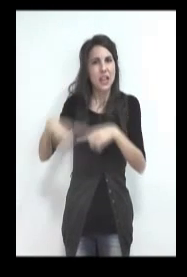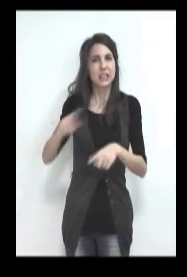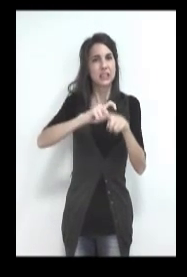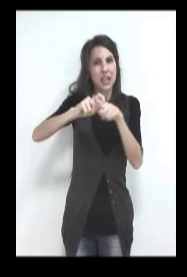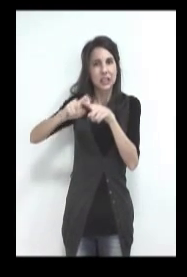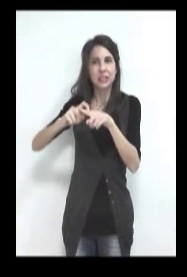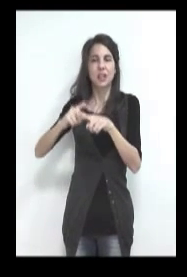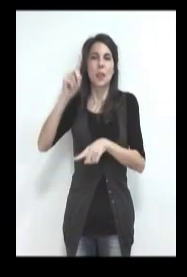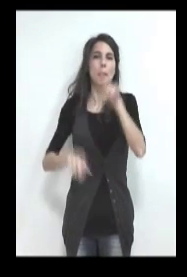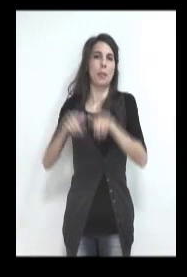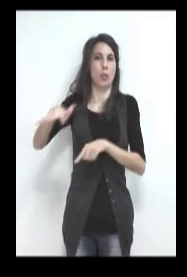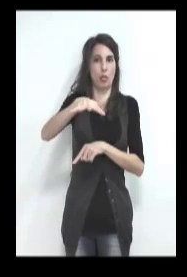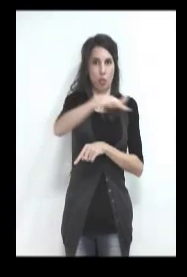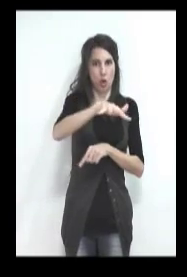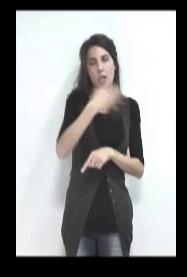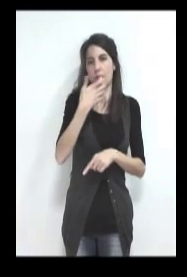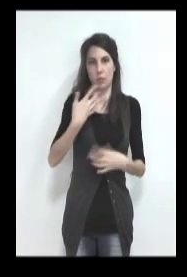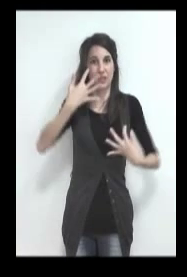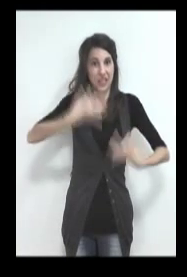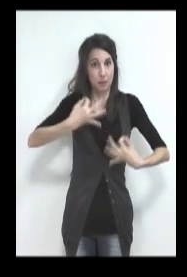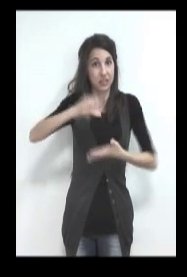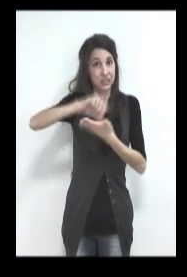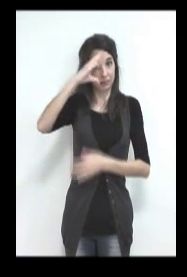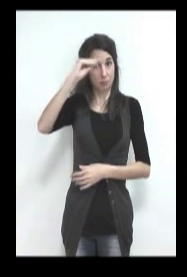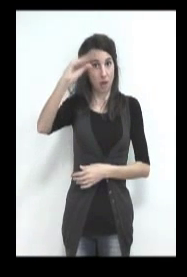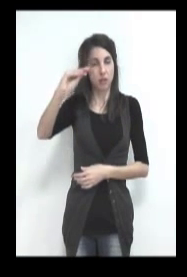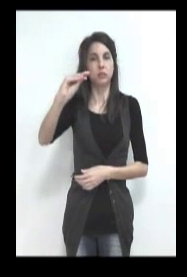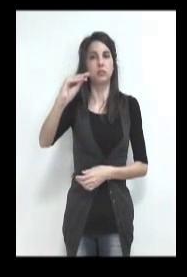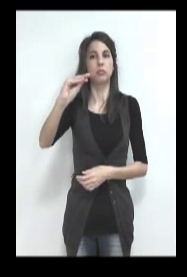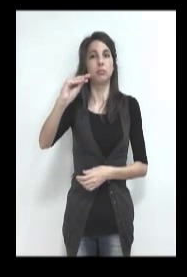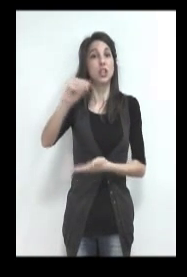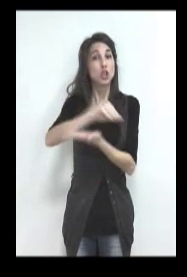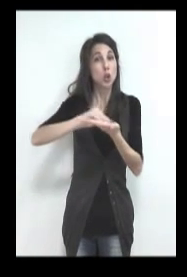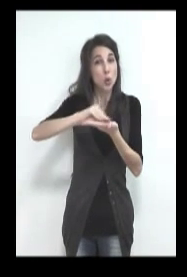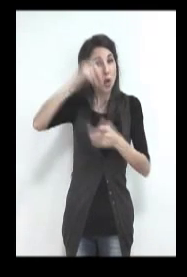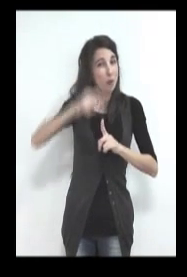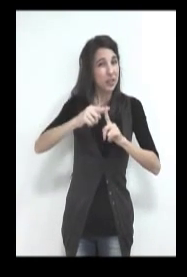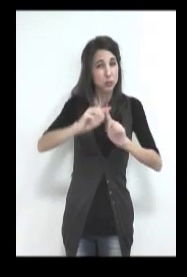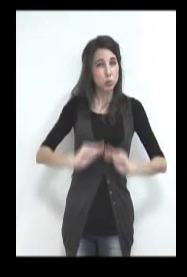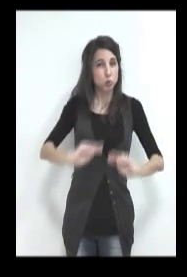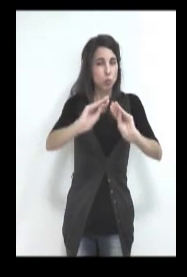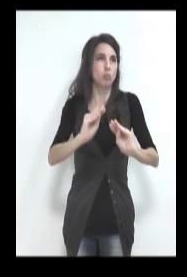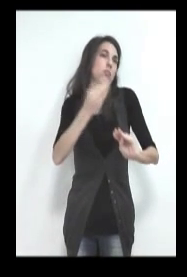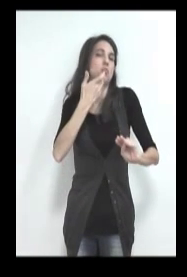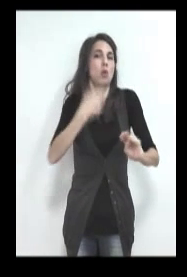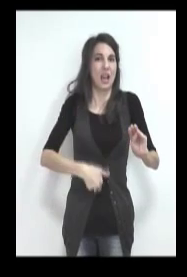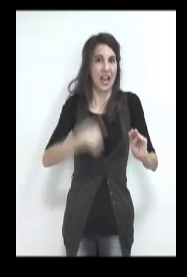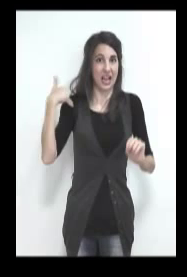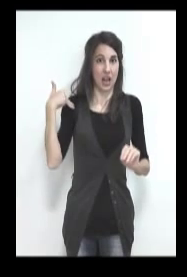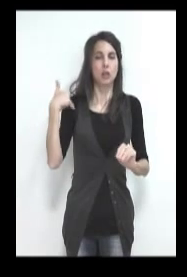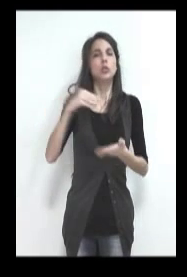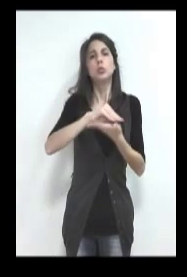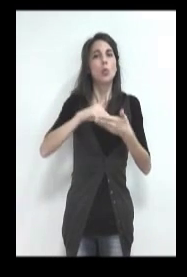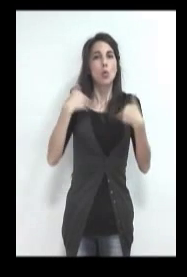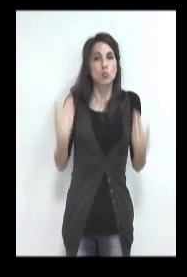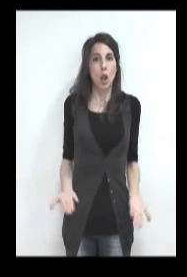características en cada zona. Realmente las Smart Cities, la solución que pretenden dar como cosa general es